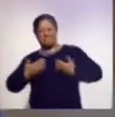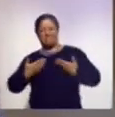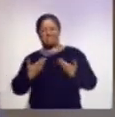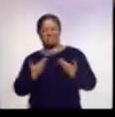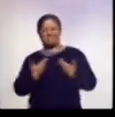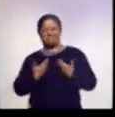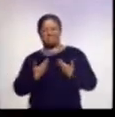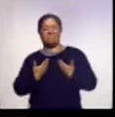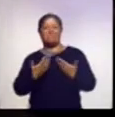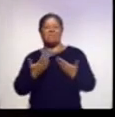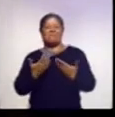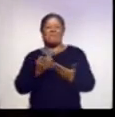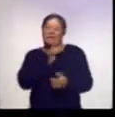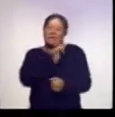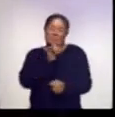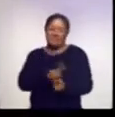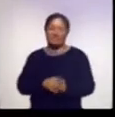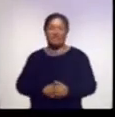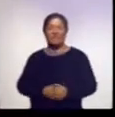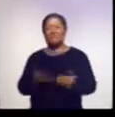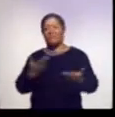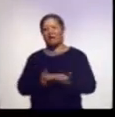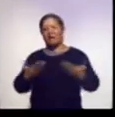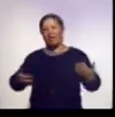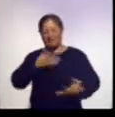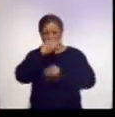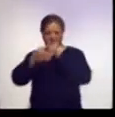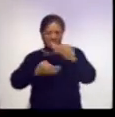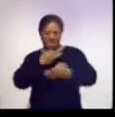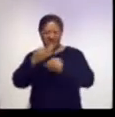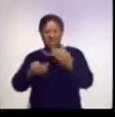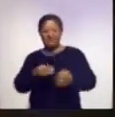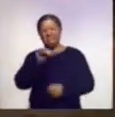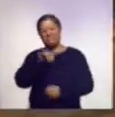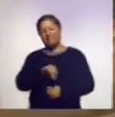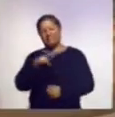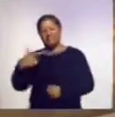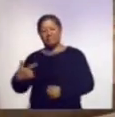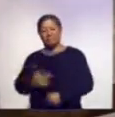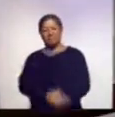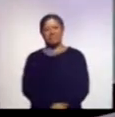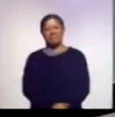muy especial. Para Ahora Noticias, Marian Gómez.